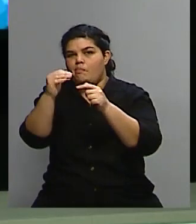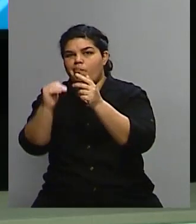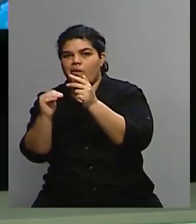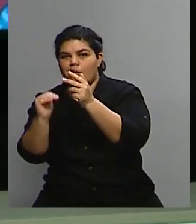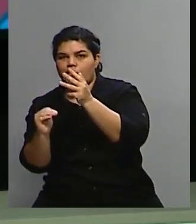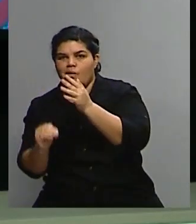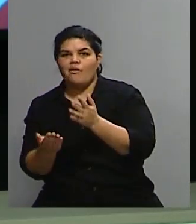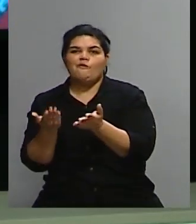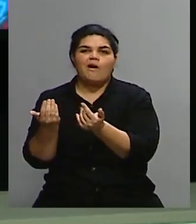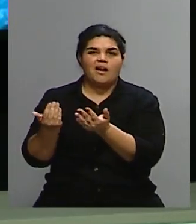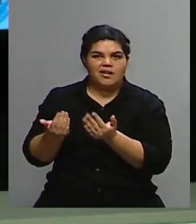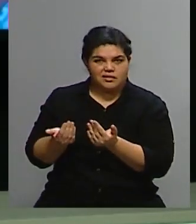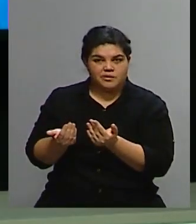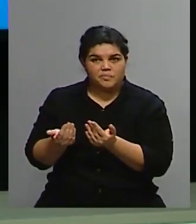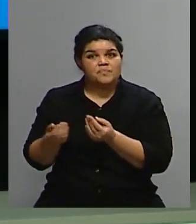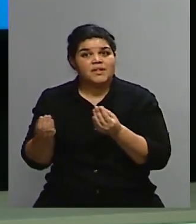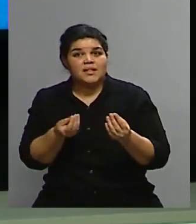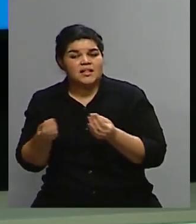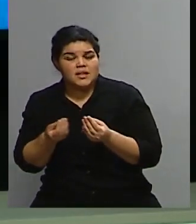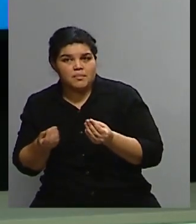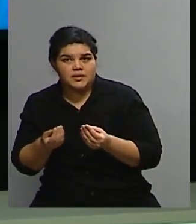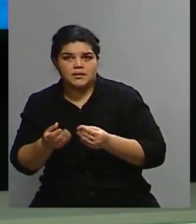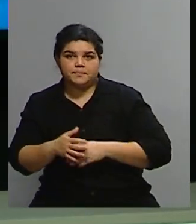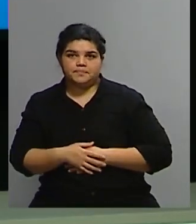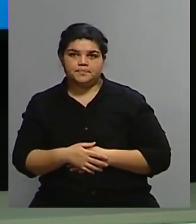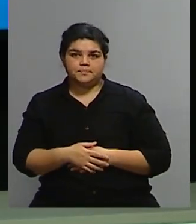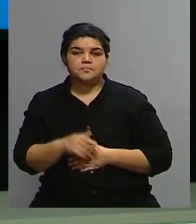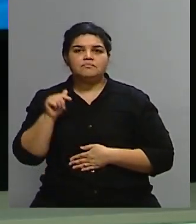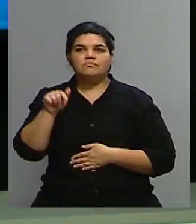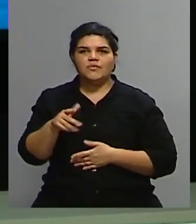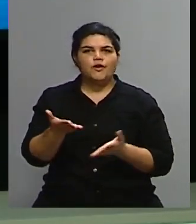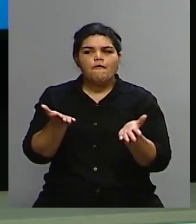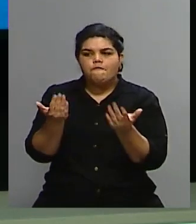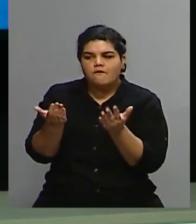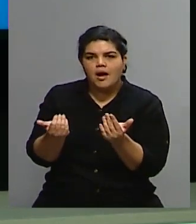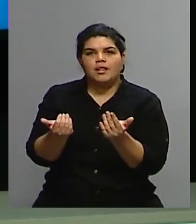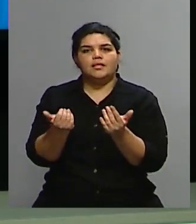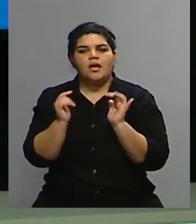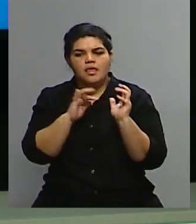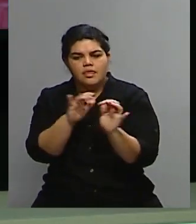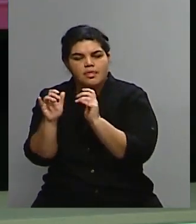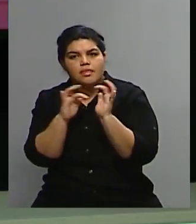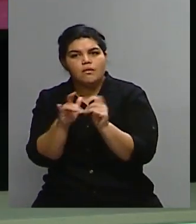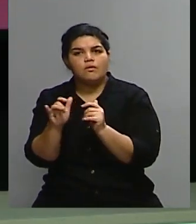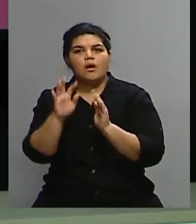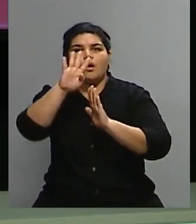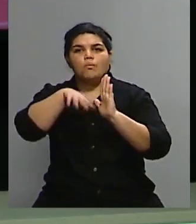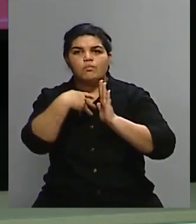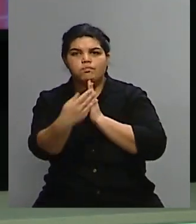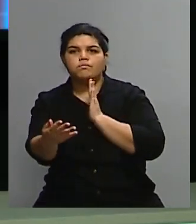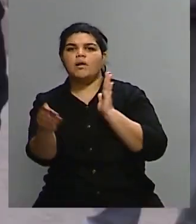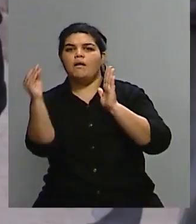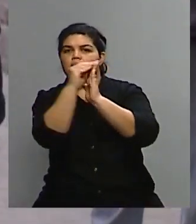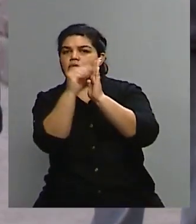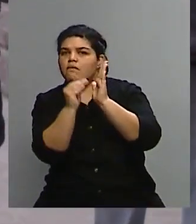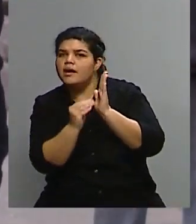Falta mucho, ¿pero por qué? Porque falta mucho en el discutir, en ponerlo en la agenda política y en la agenda pública el tema de las